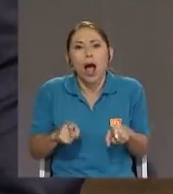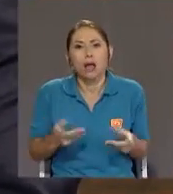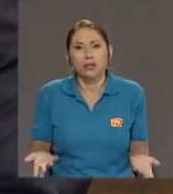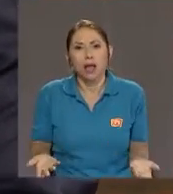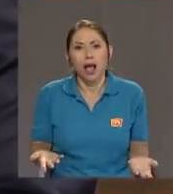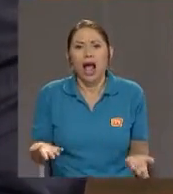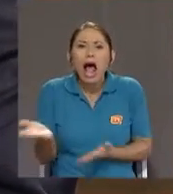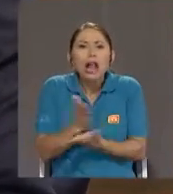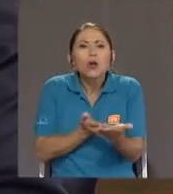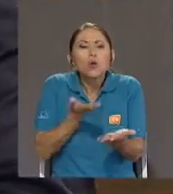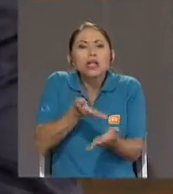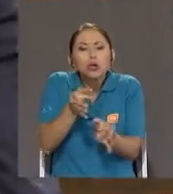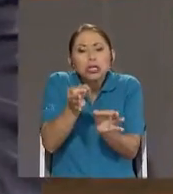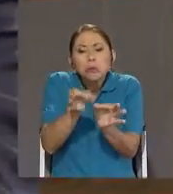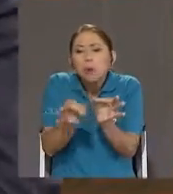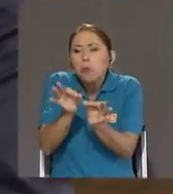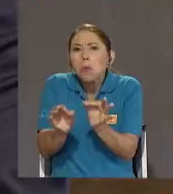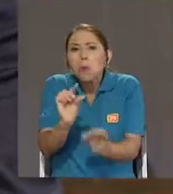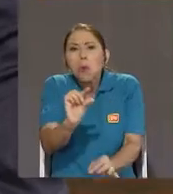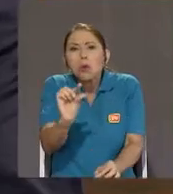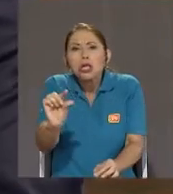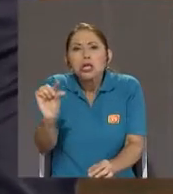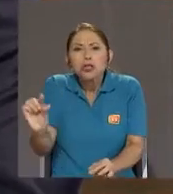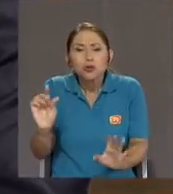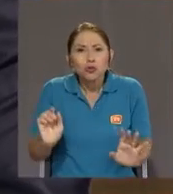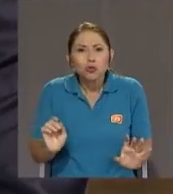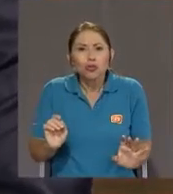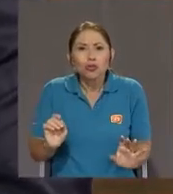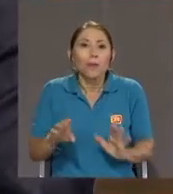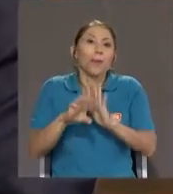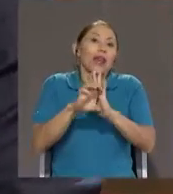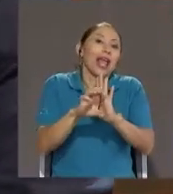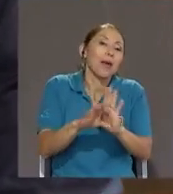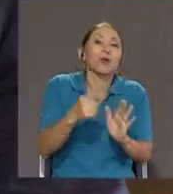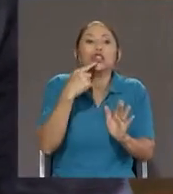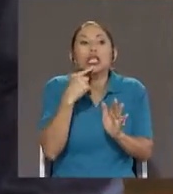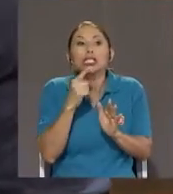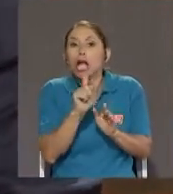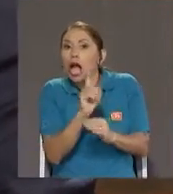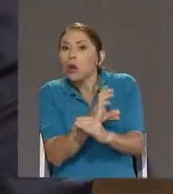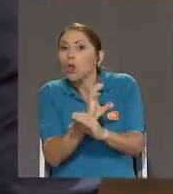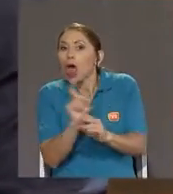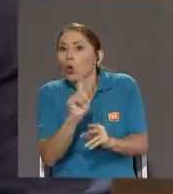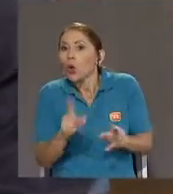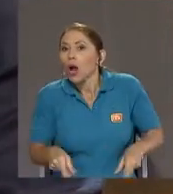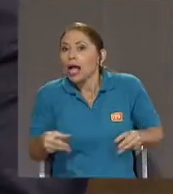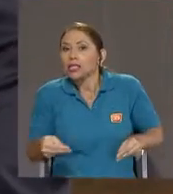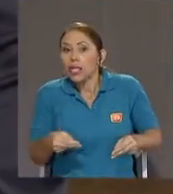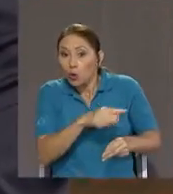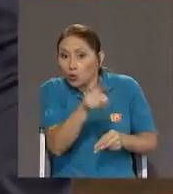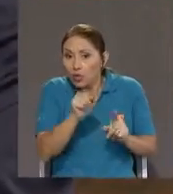que no les den galletas en las reuniones y cosas de ese estilo, como algunas personas han dicho en el pasado, uh-huh.